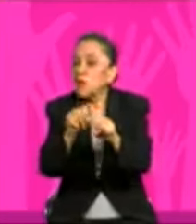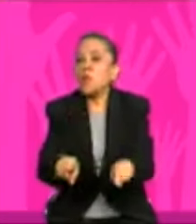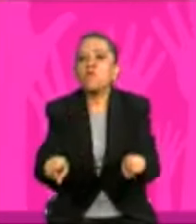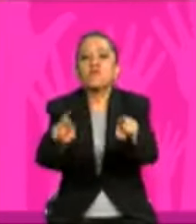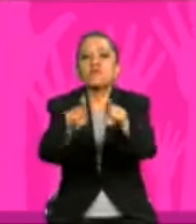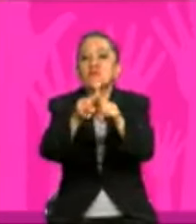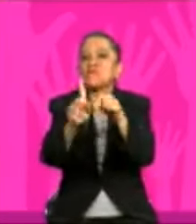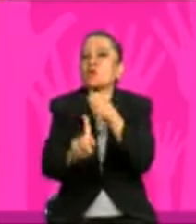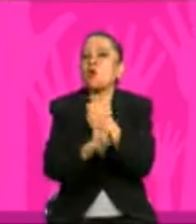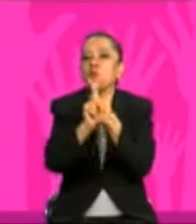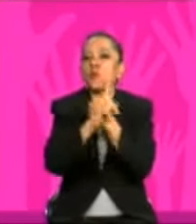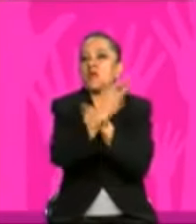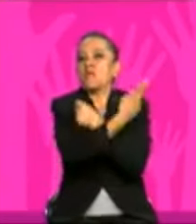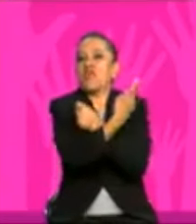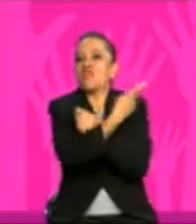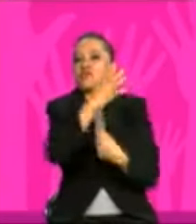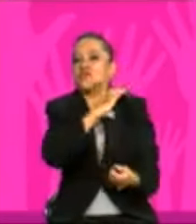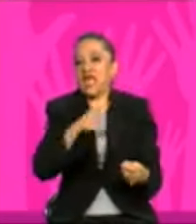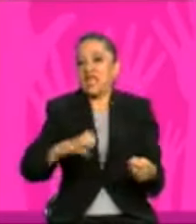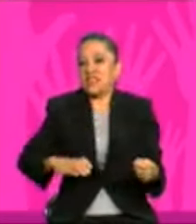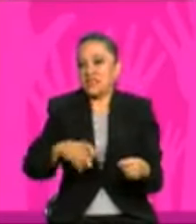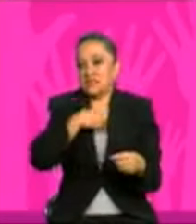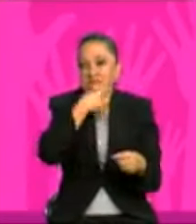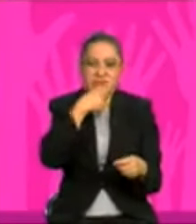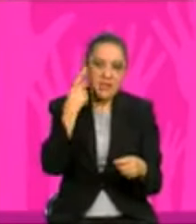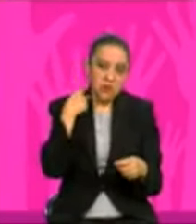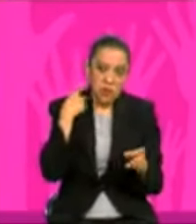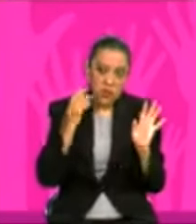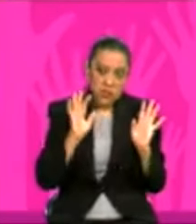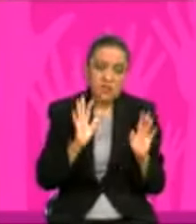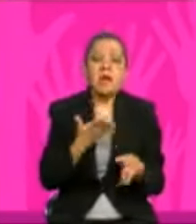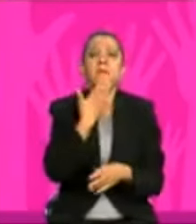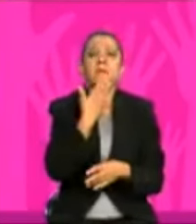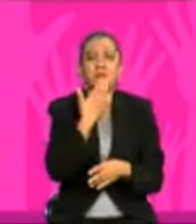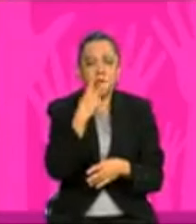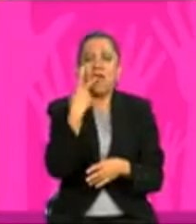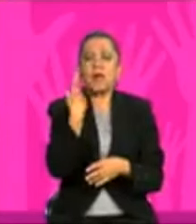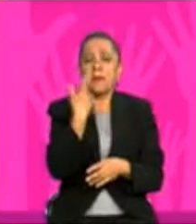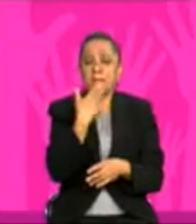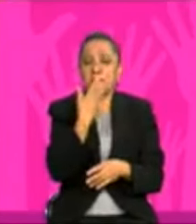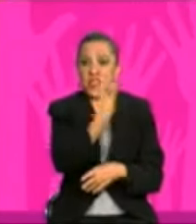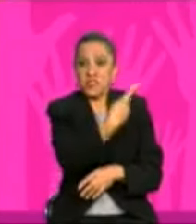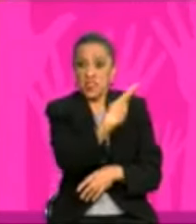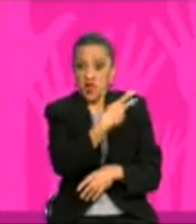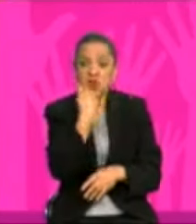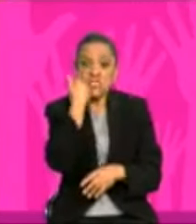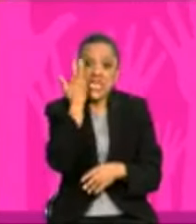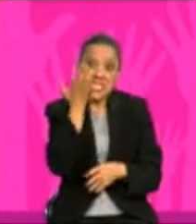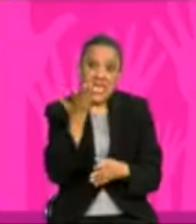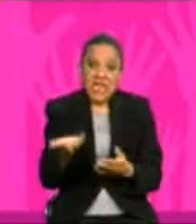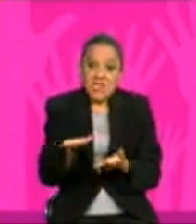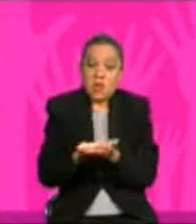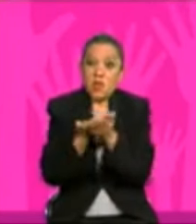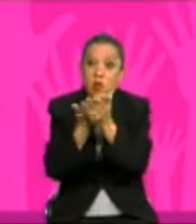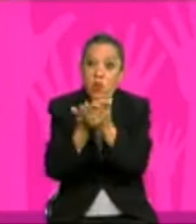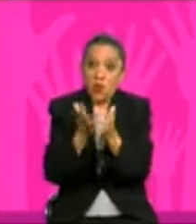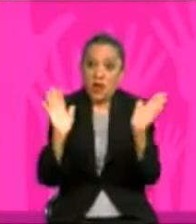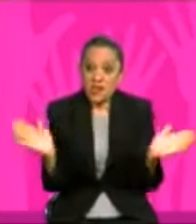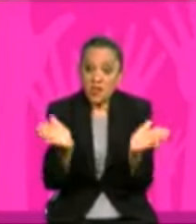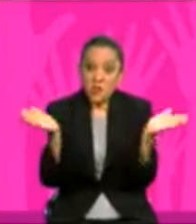las candidatas de la vieja política. Y está muy bien que las dos candidatas propongan impulsar el turismo, así